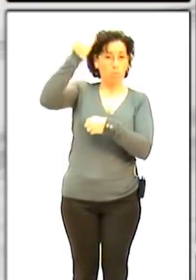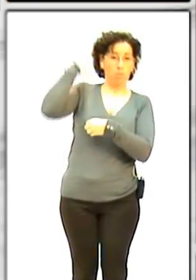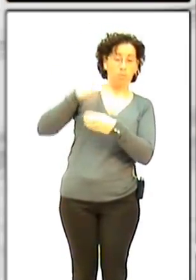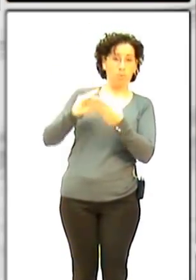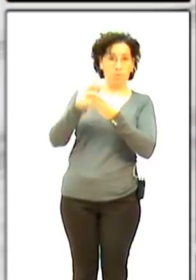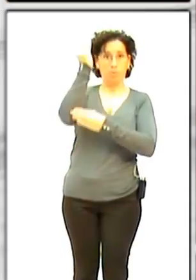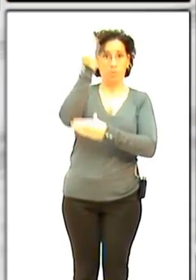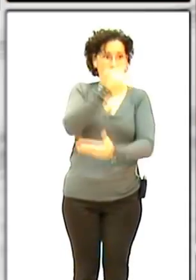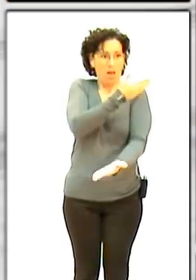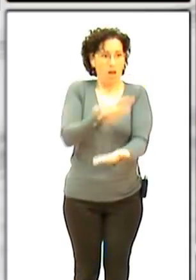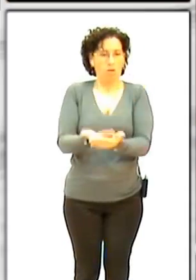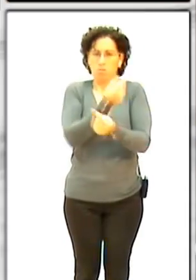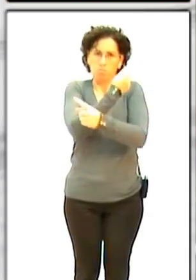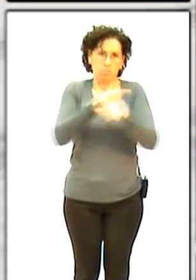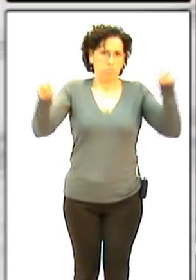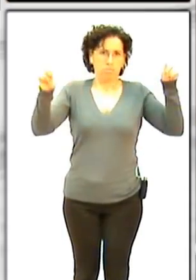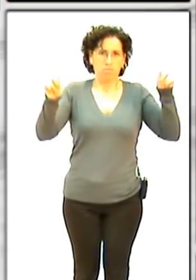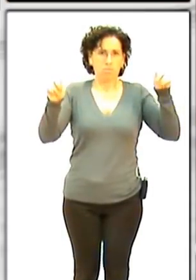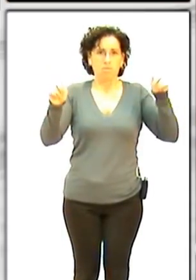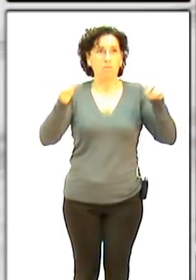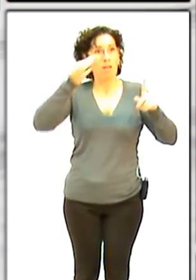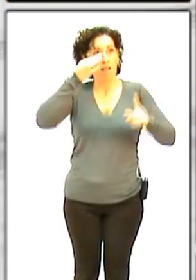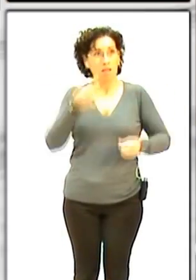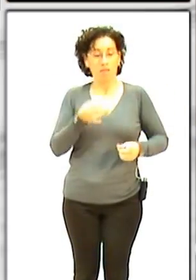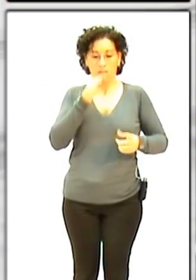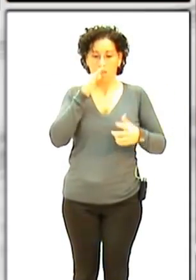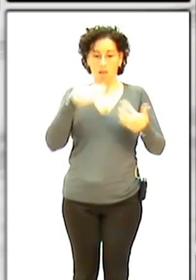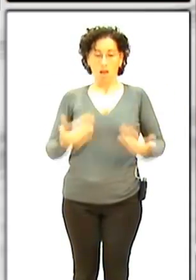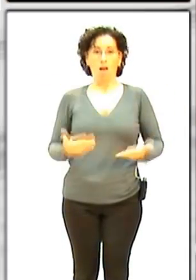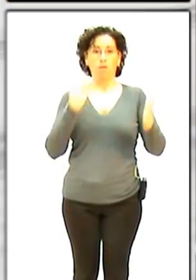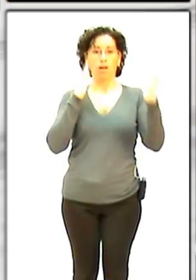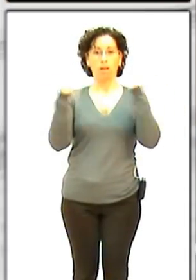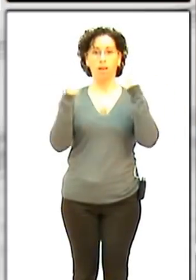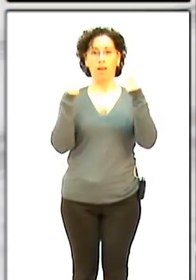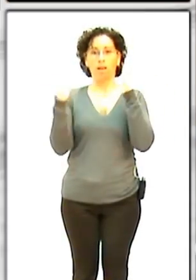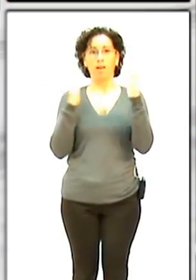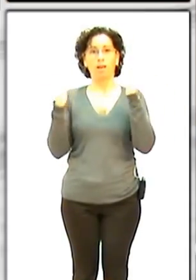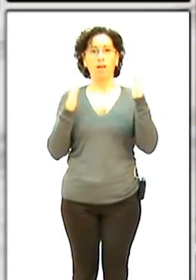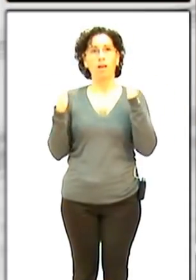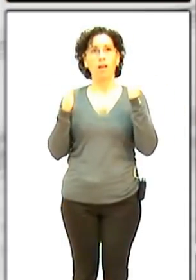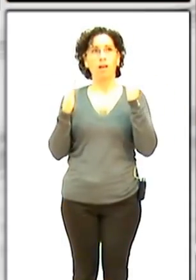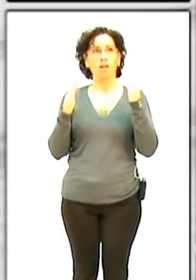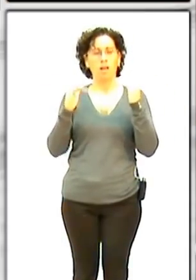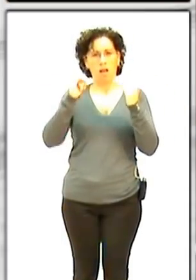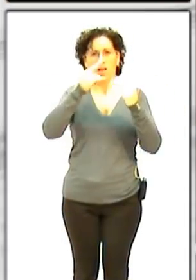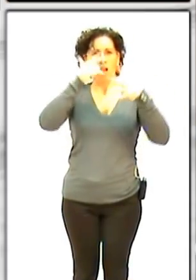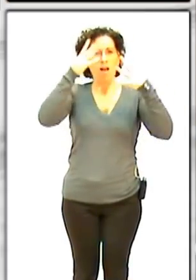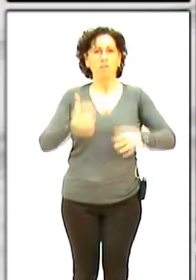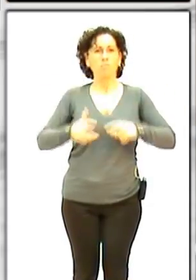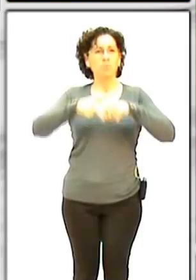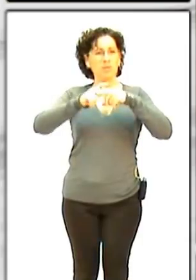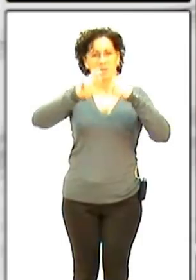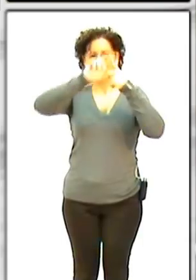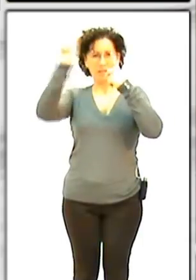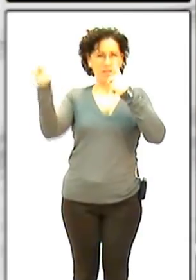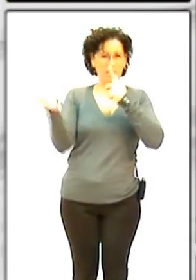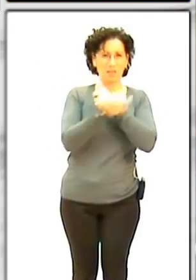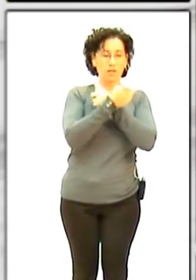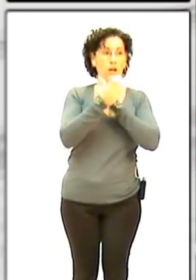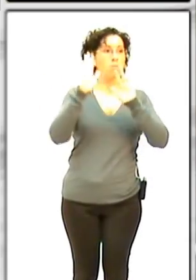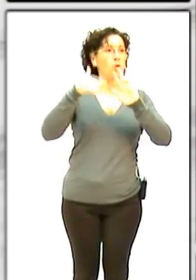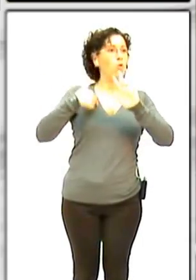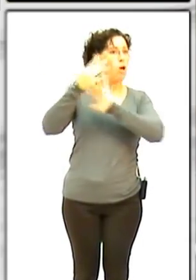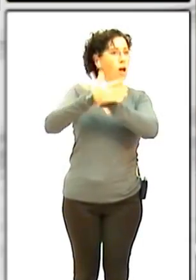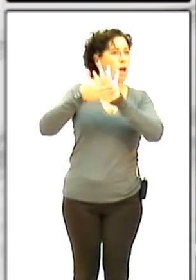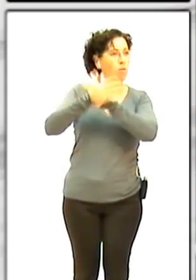Yo creo que estamos hablando de un presente en el que estamos encontrando bastantes aplicaciones, pero en el futuro, y del futuro hablo